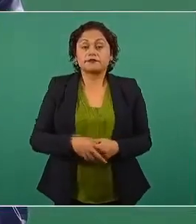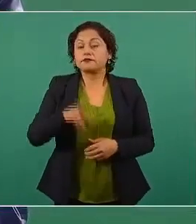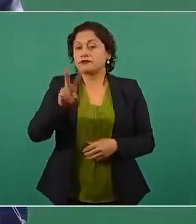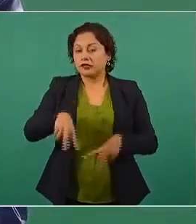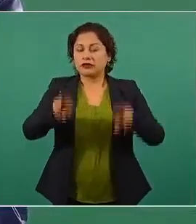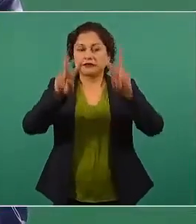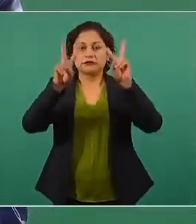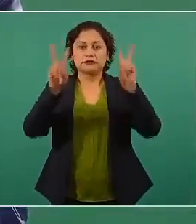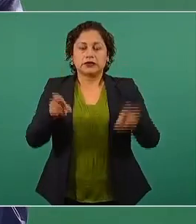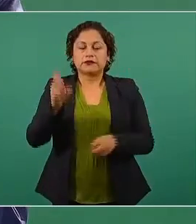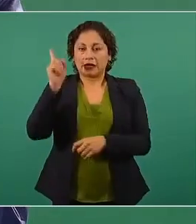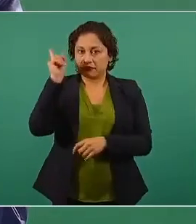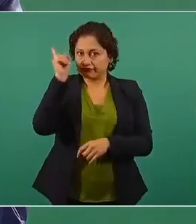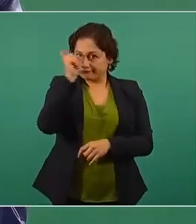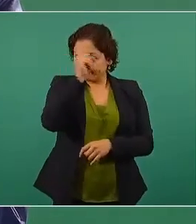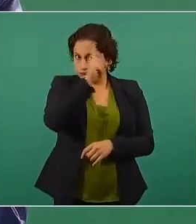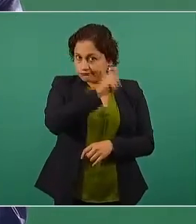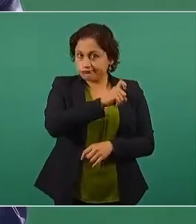complejos,